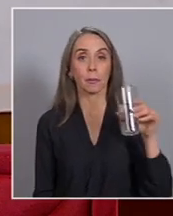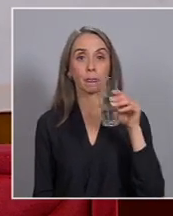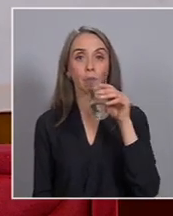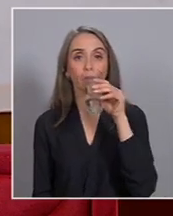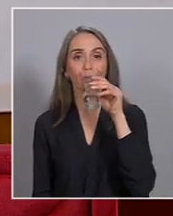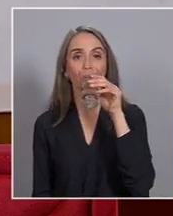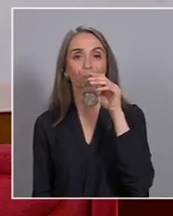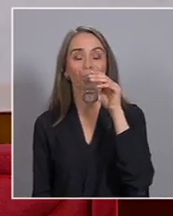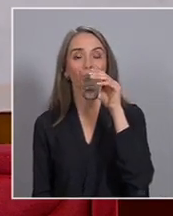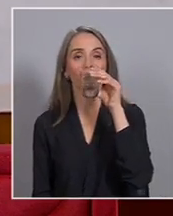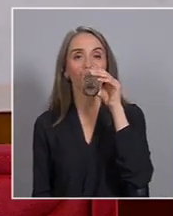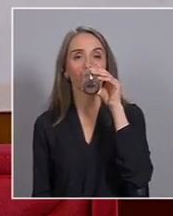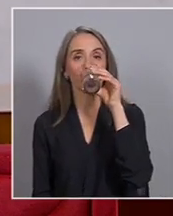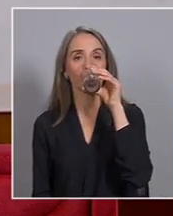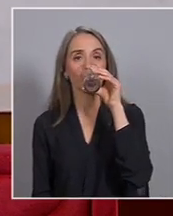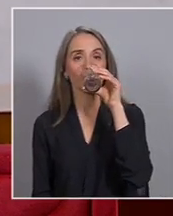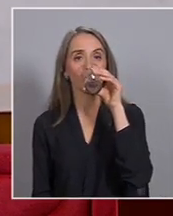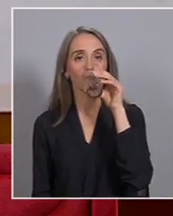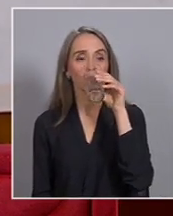Último hito.